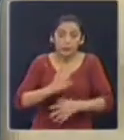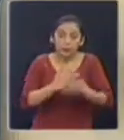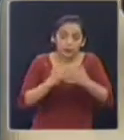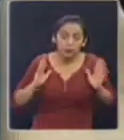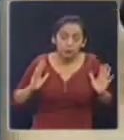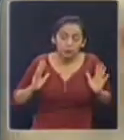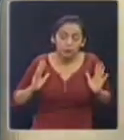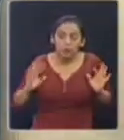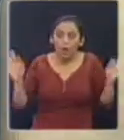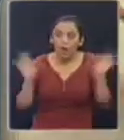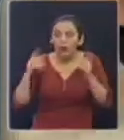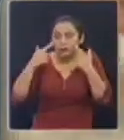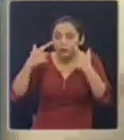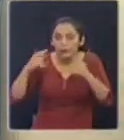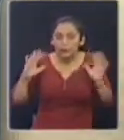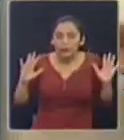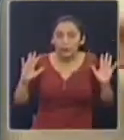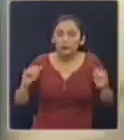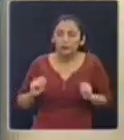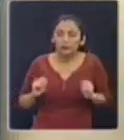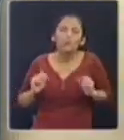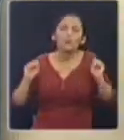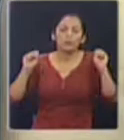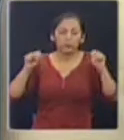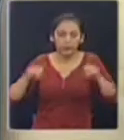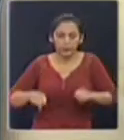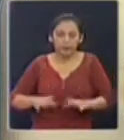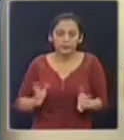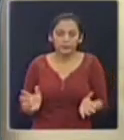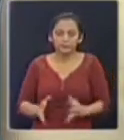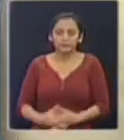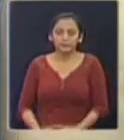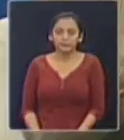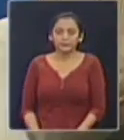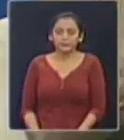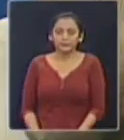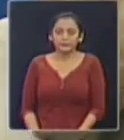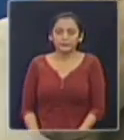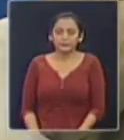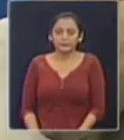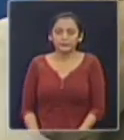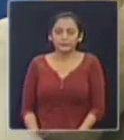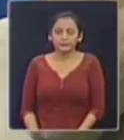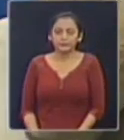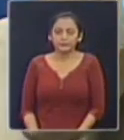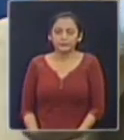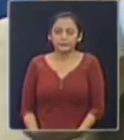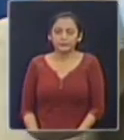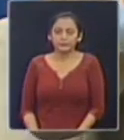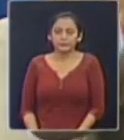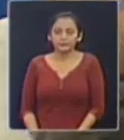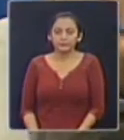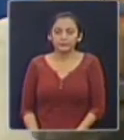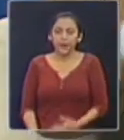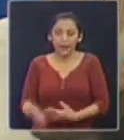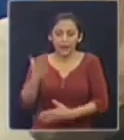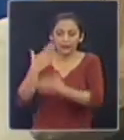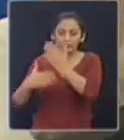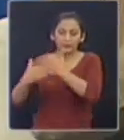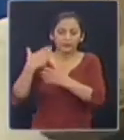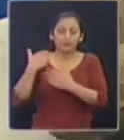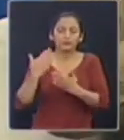medidas cautelares, qué sé yo. Son esas circunstancias que podrían darse. Yo hacía alusión a lo que ha sucedido en el pasado